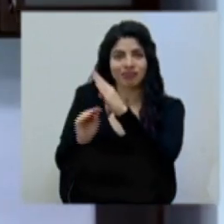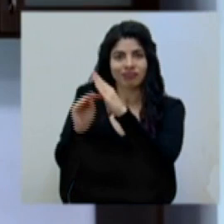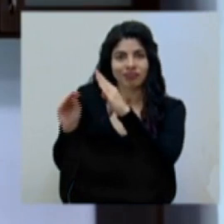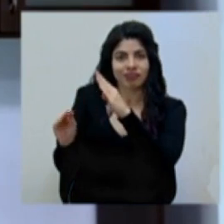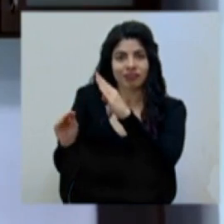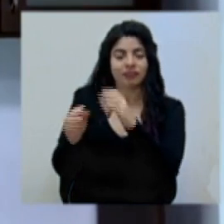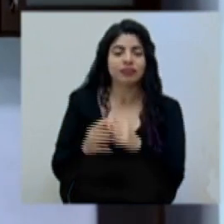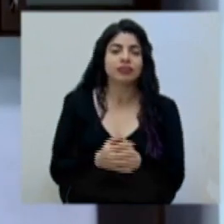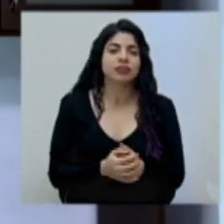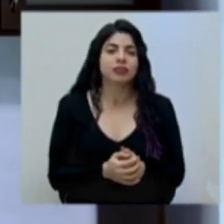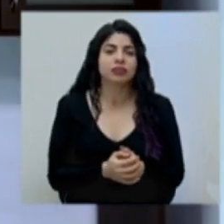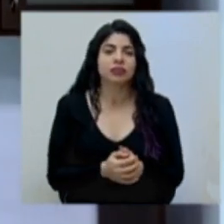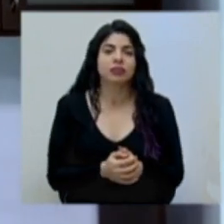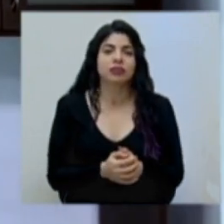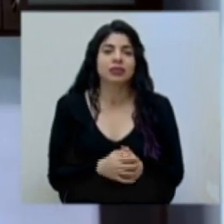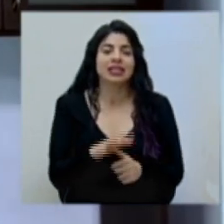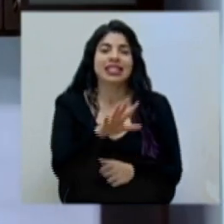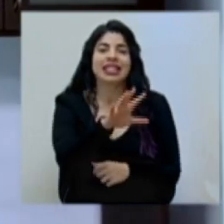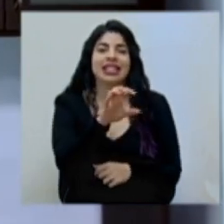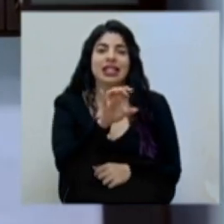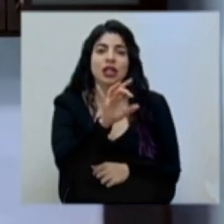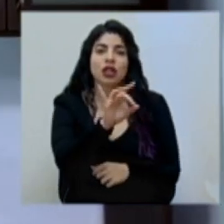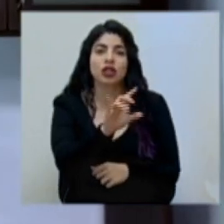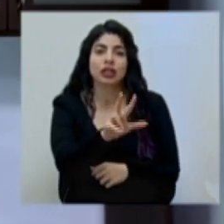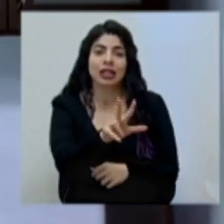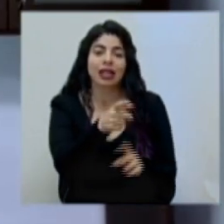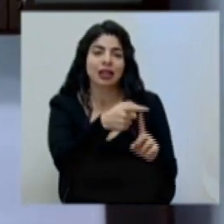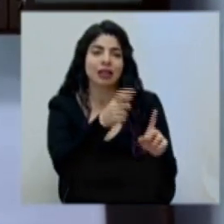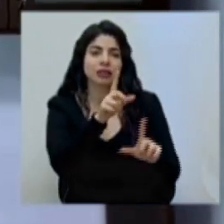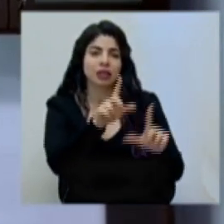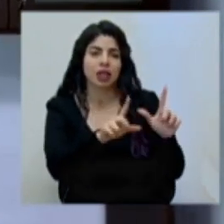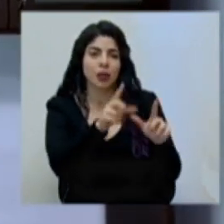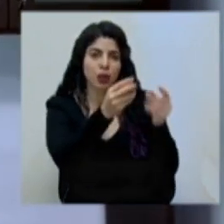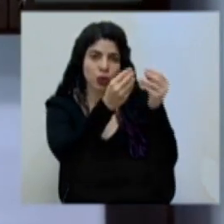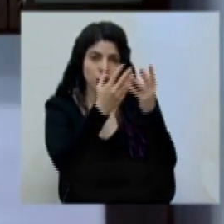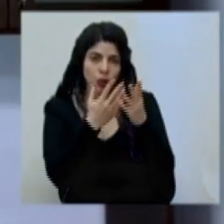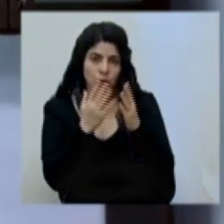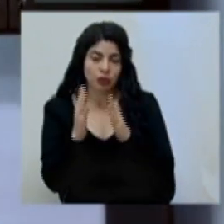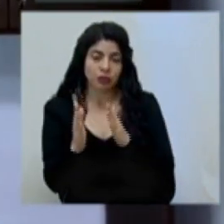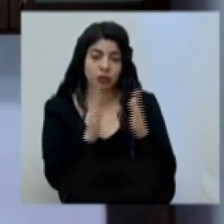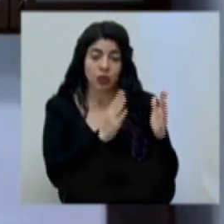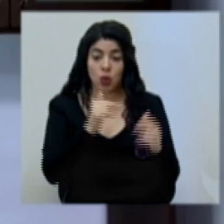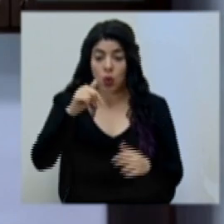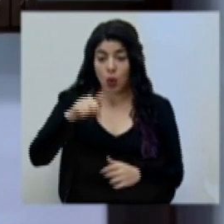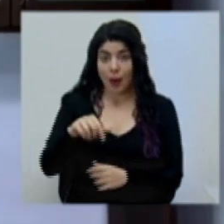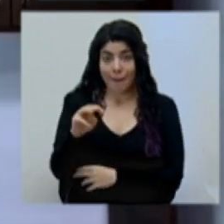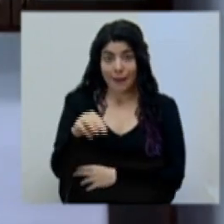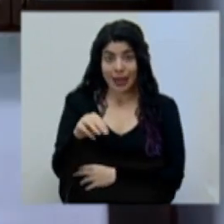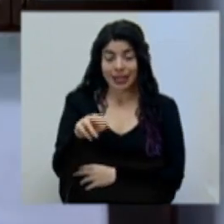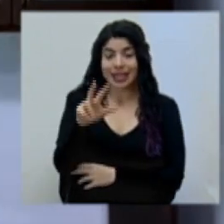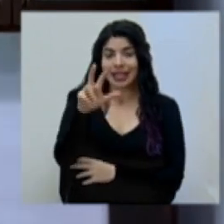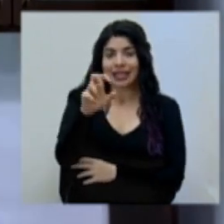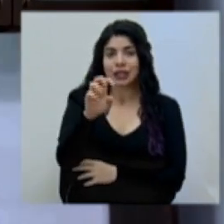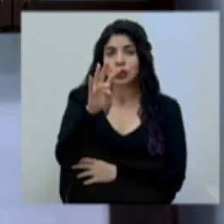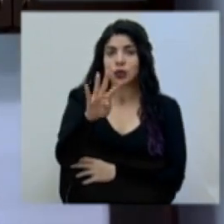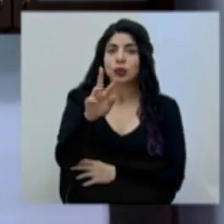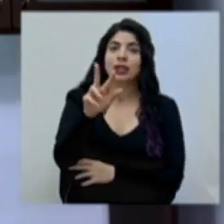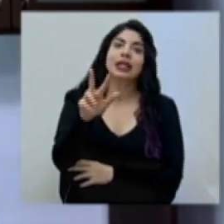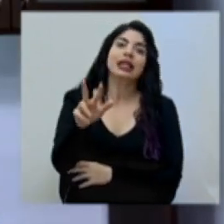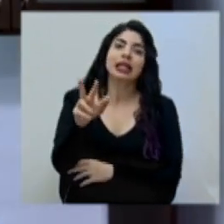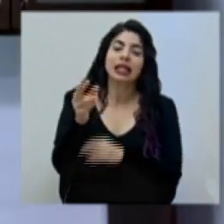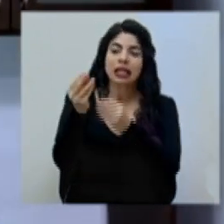epidemiológico y 583 por laboratorio. Para hoy martes, 343